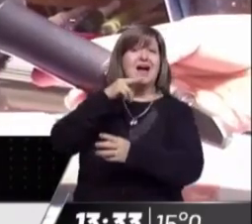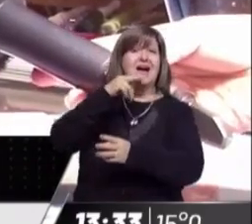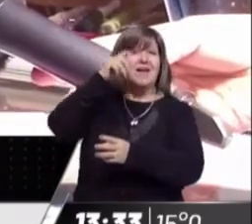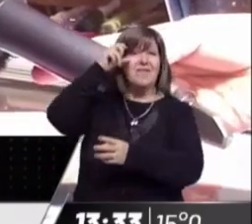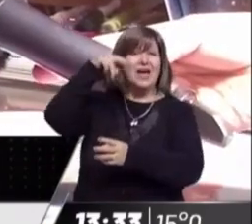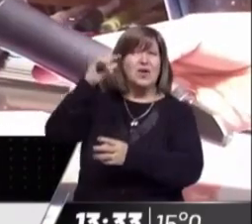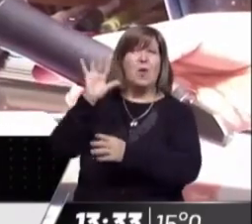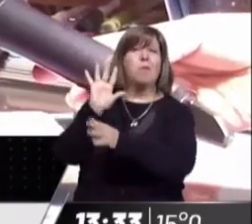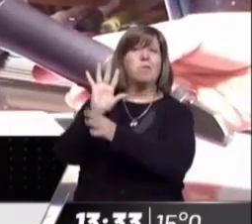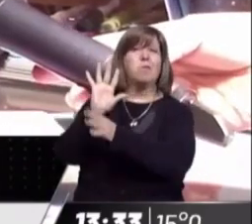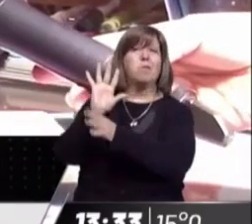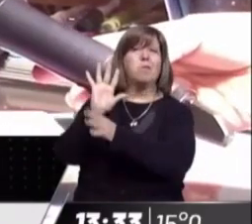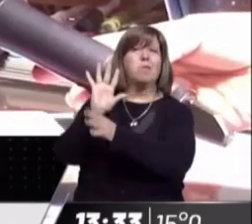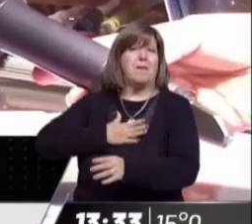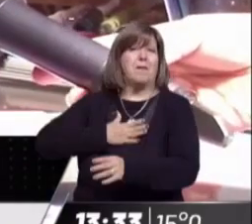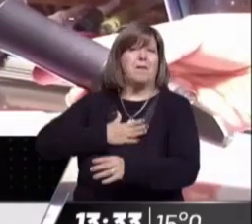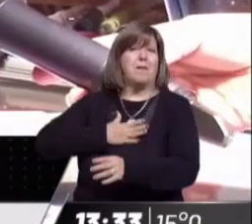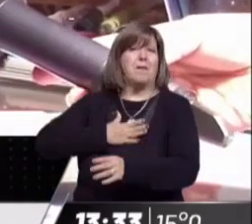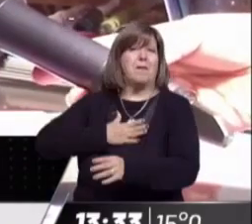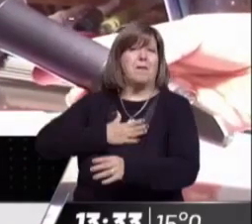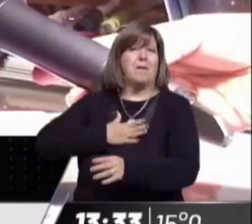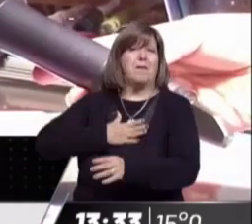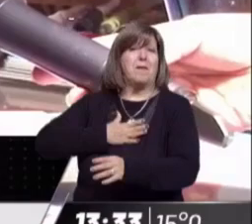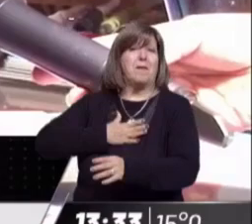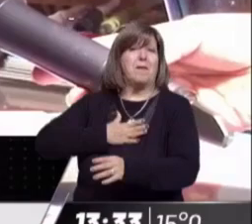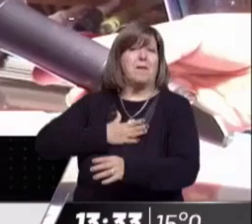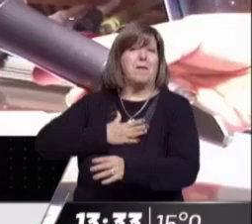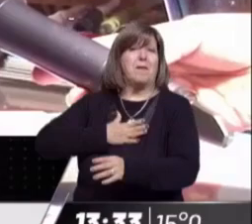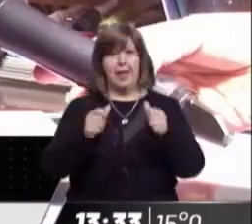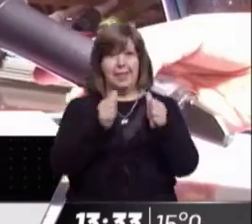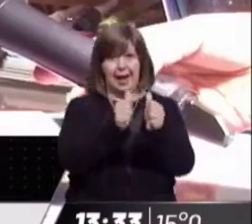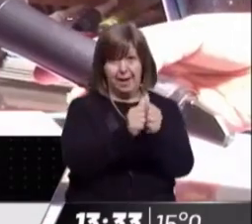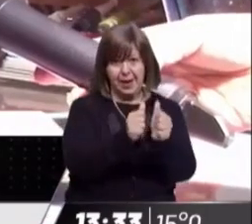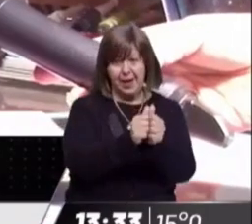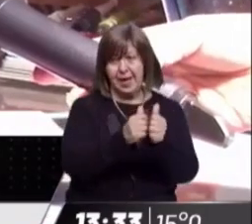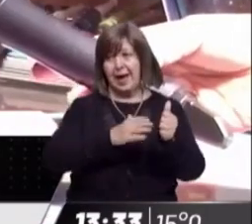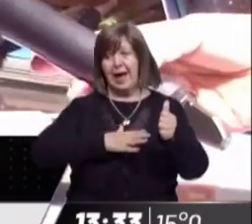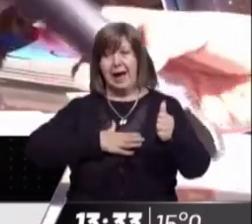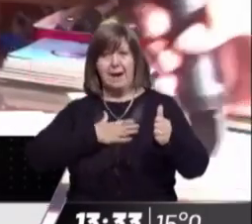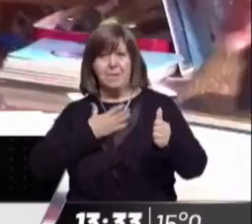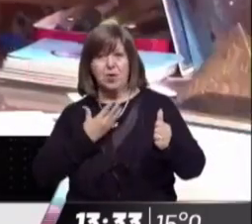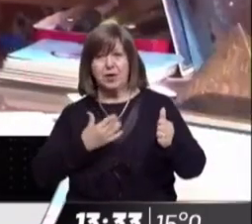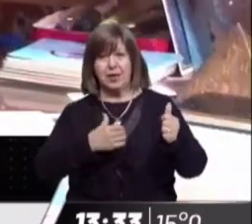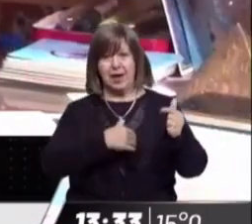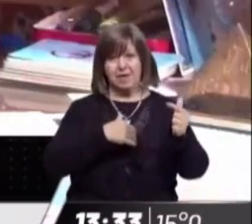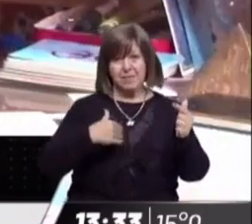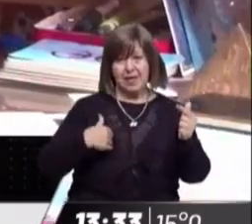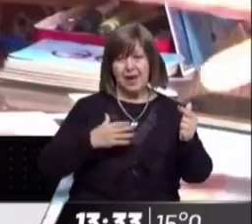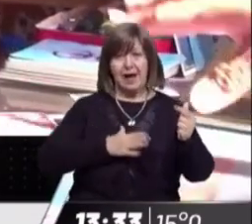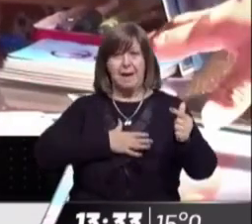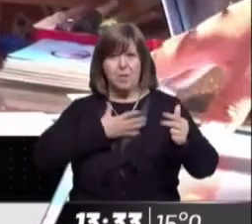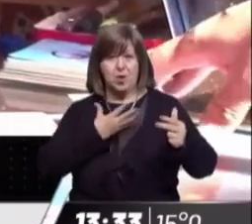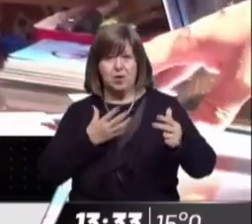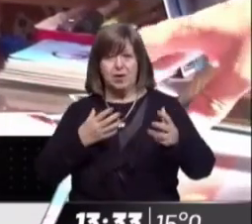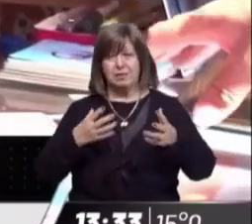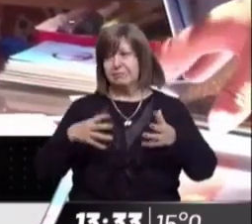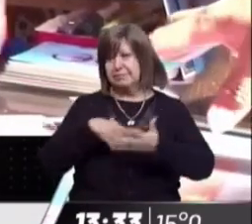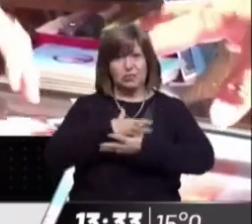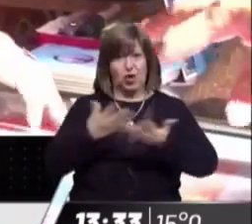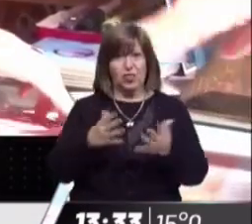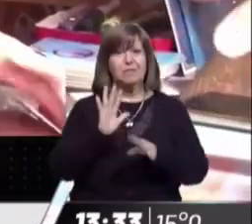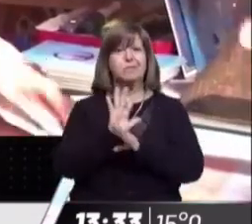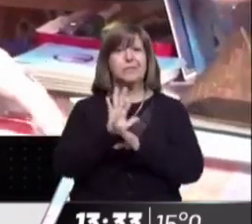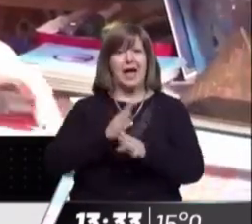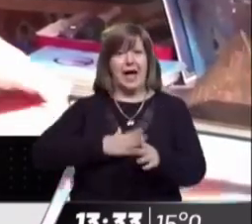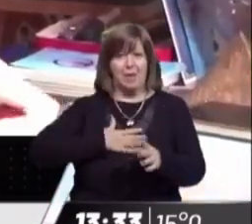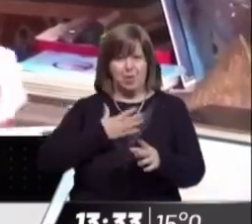sus aspectos no solamente en el amor de pareja en el amor eh En todas sus aspecton Ale nos vamos queríamos sacar una carta